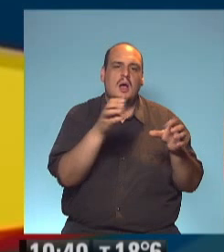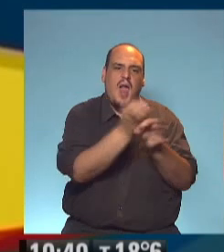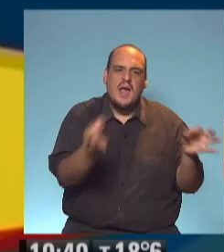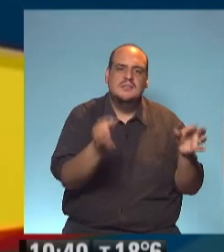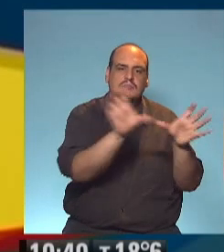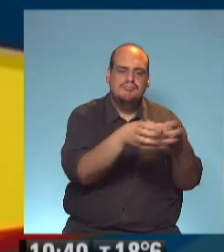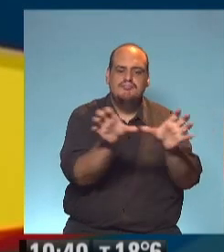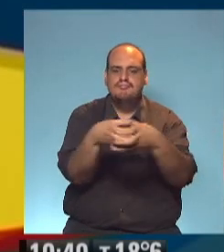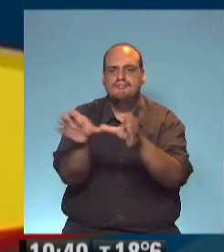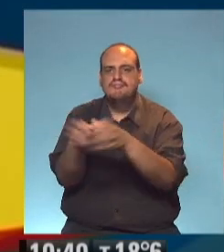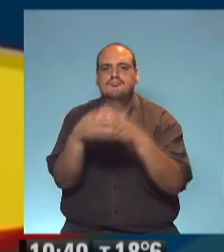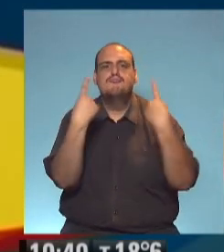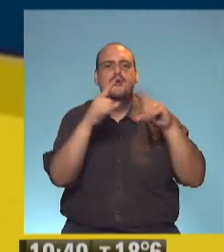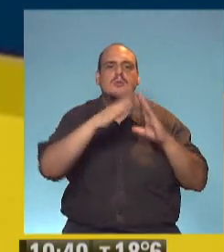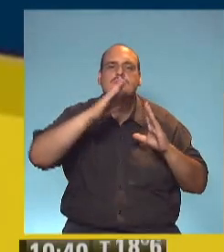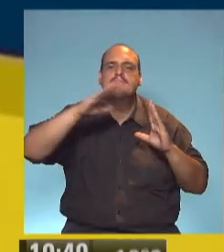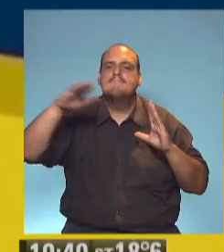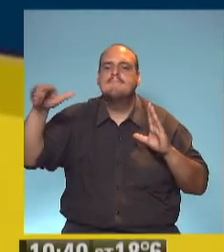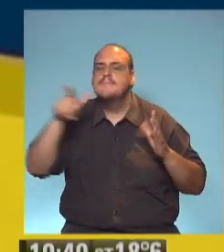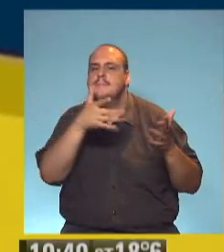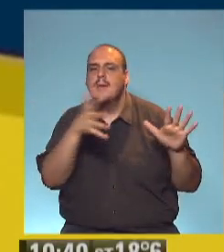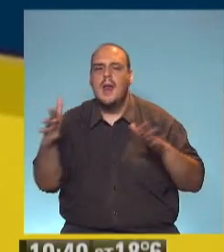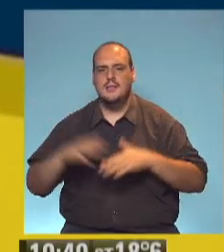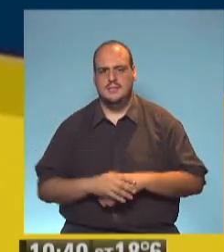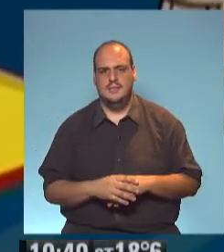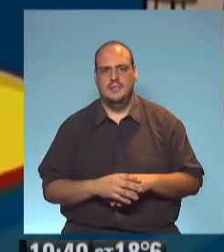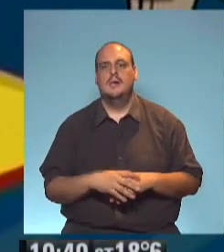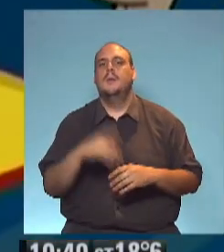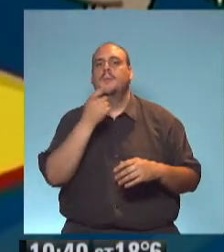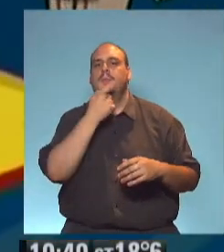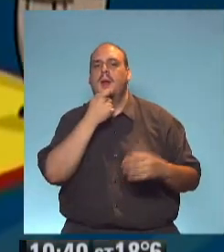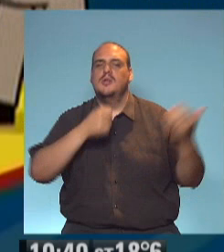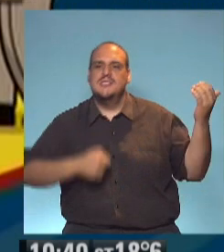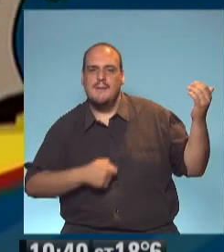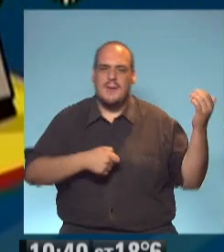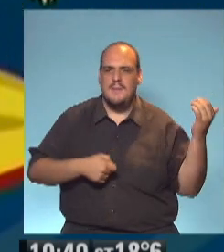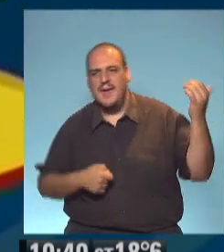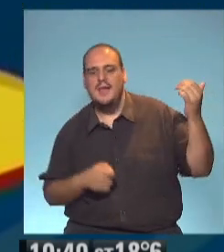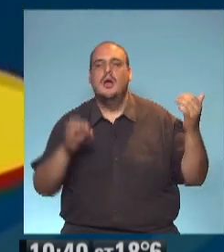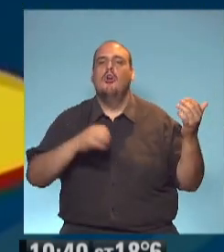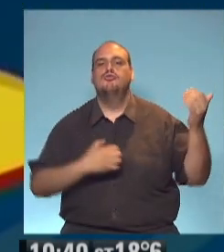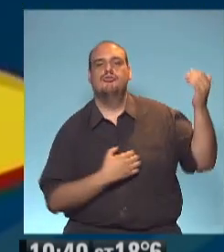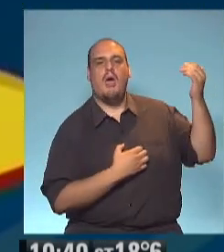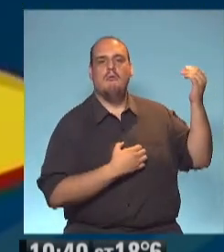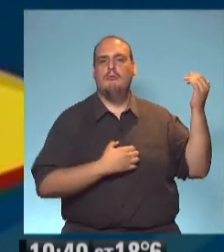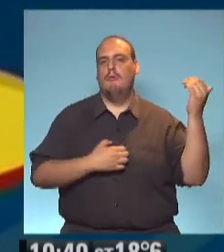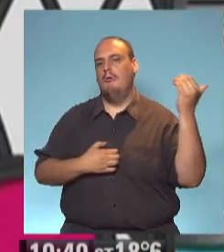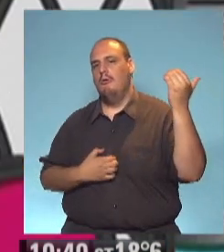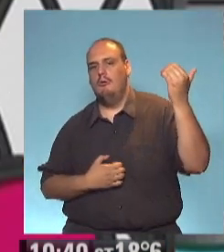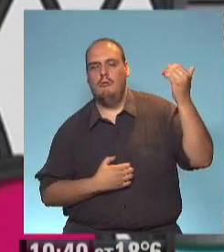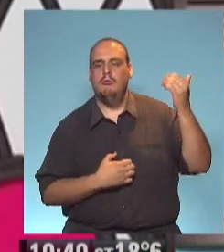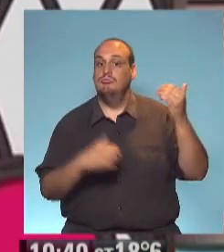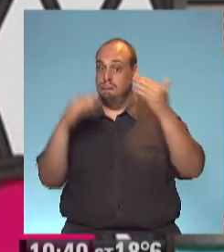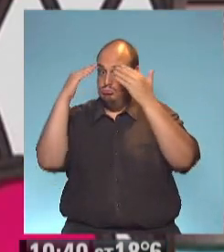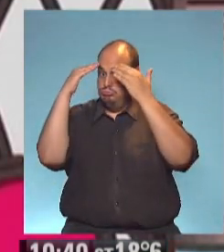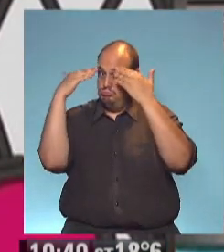comparten ritmo y melodía parecidas. ¡Ah! ¿Como el chamamé? O el tango en el Río de la Plata. ¡Pero qué gran honor!